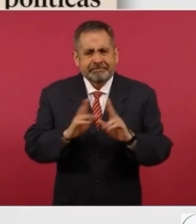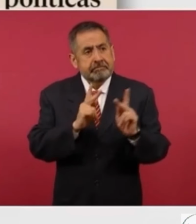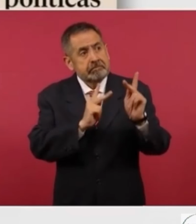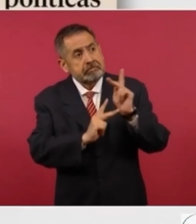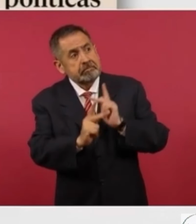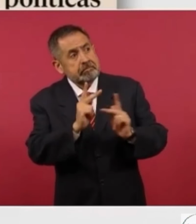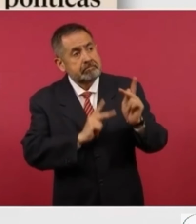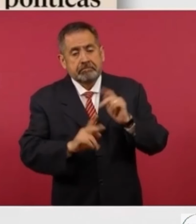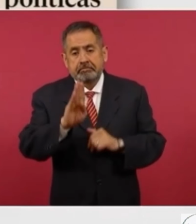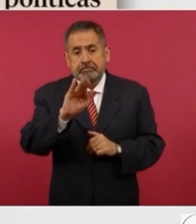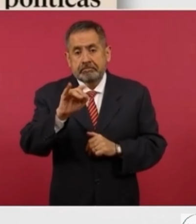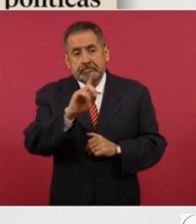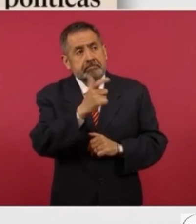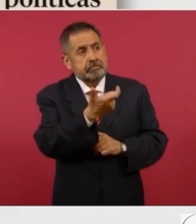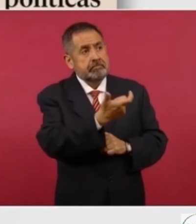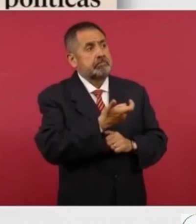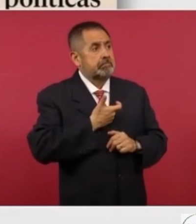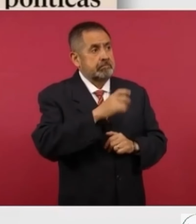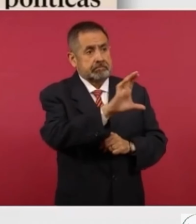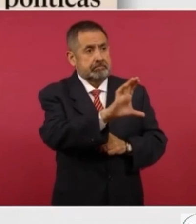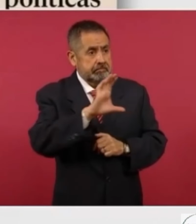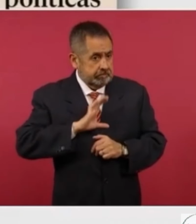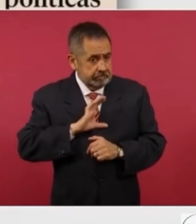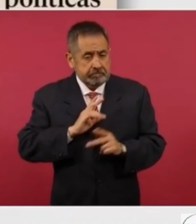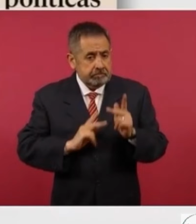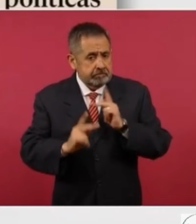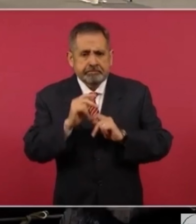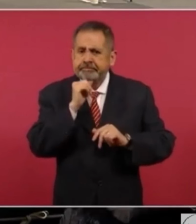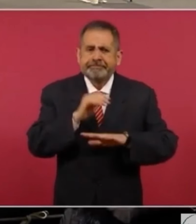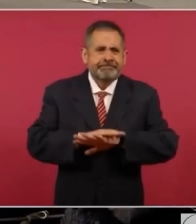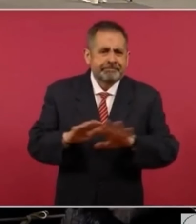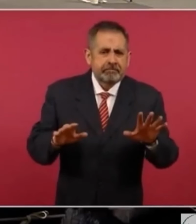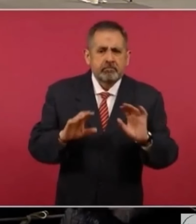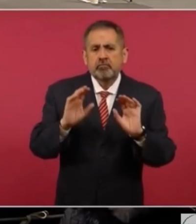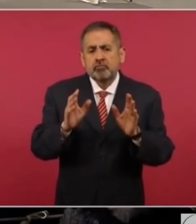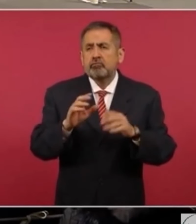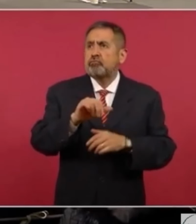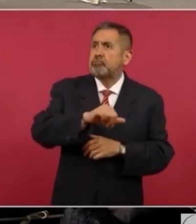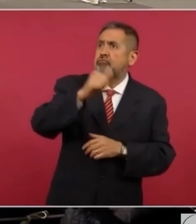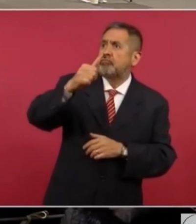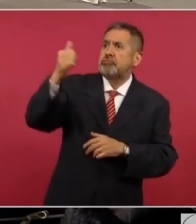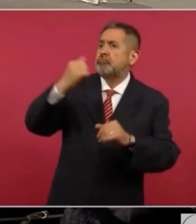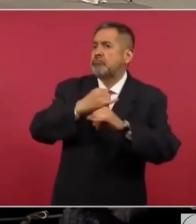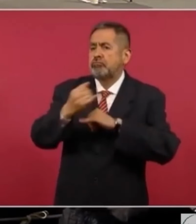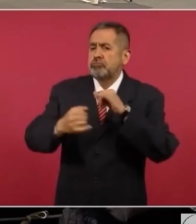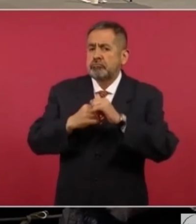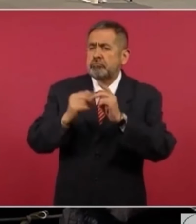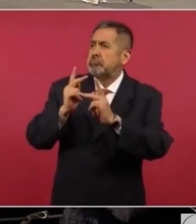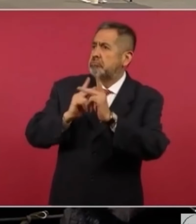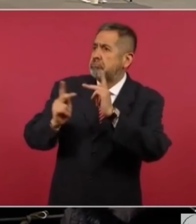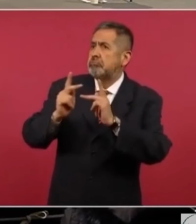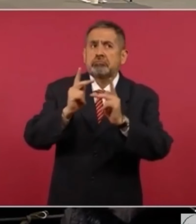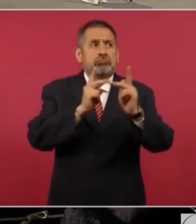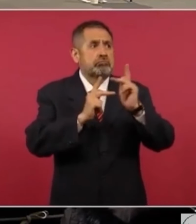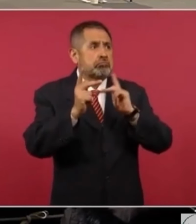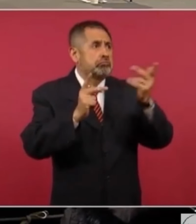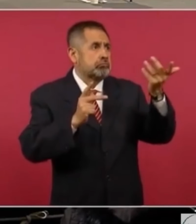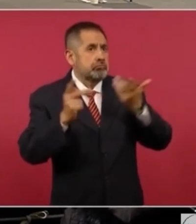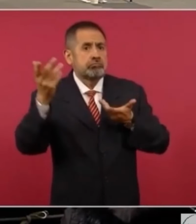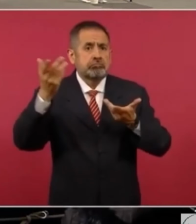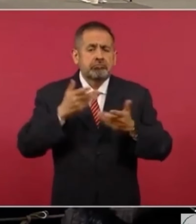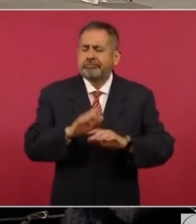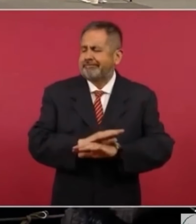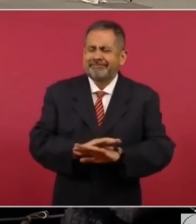al Banco Interamericano de Desarrollo ni de ningún otro organismo internacional para financiar